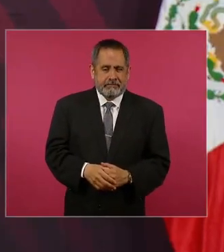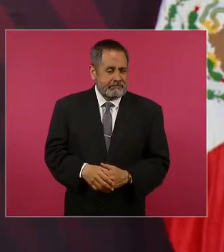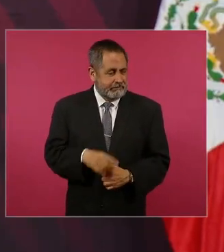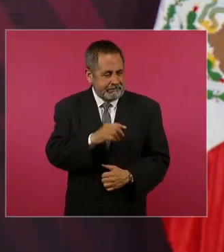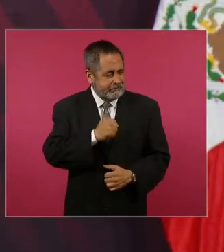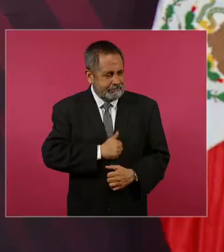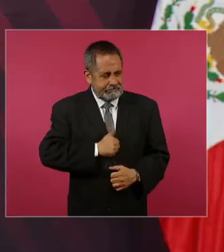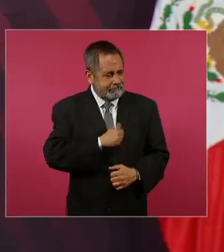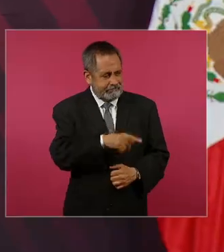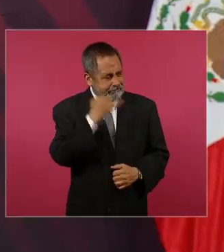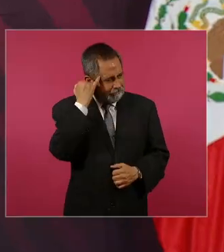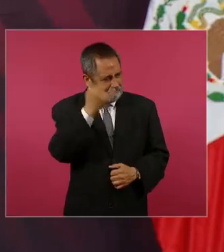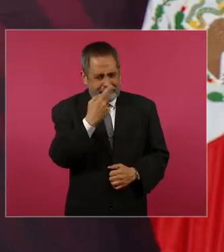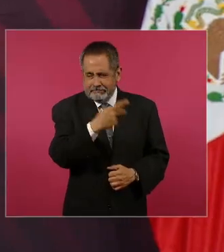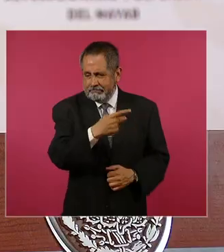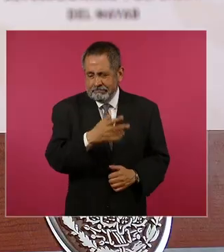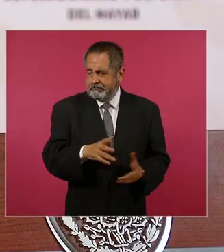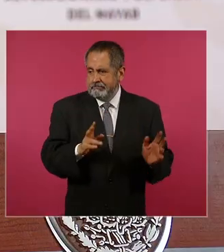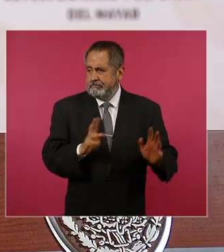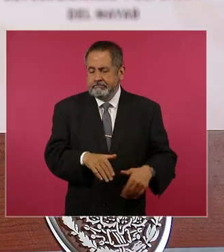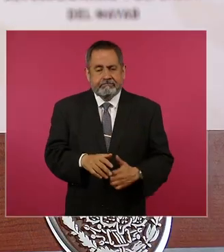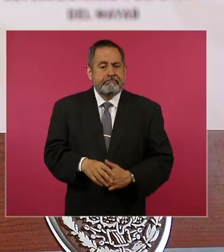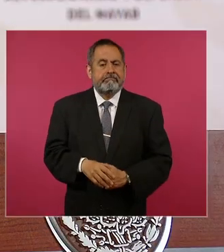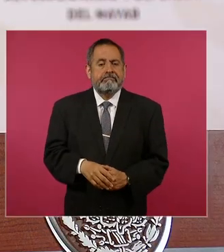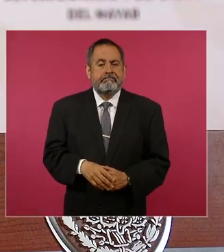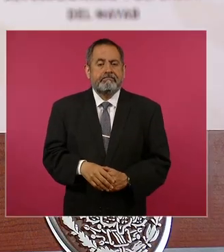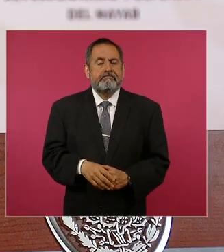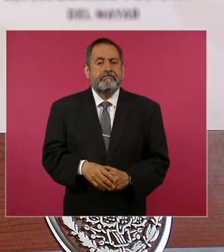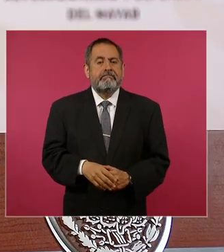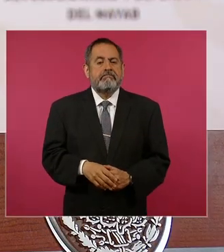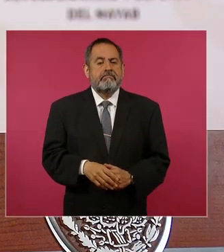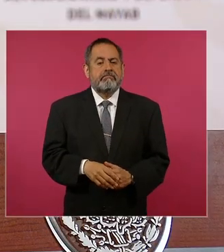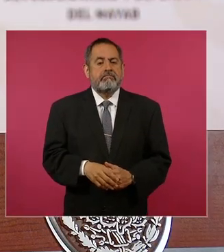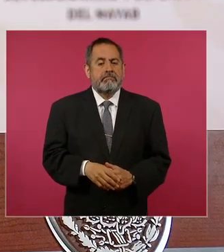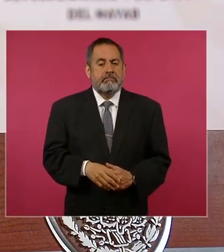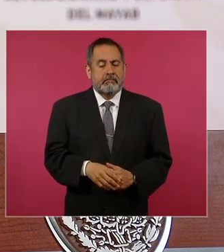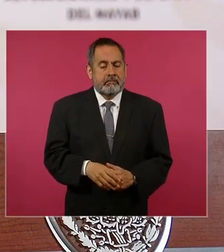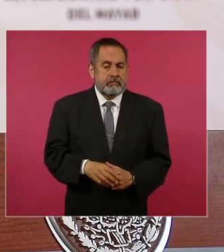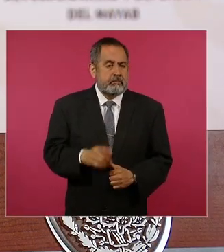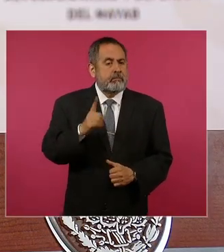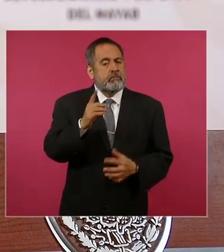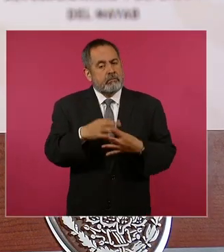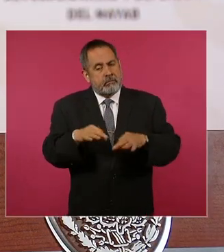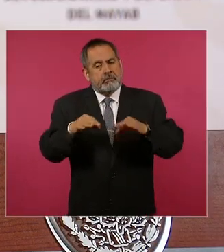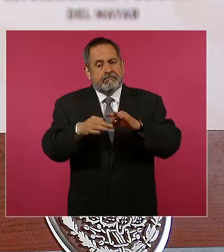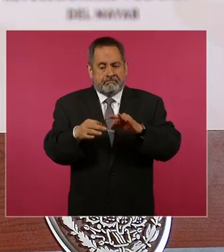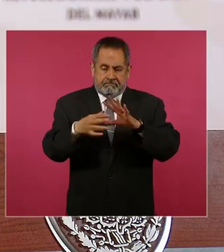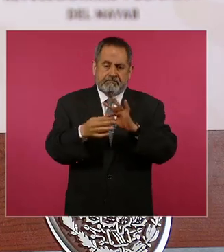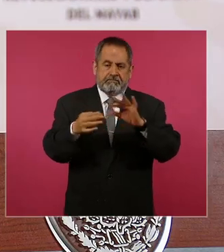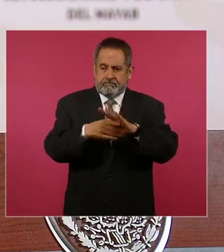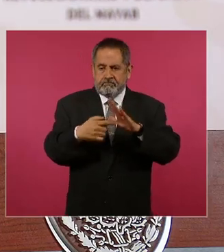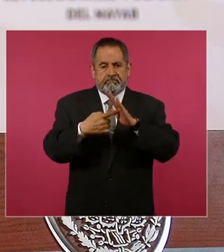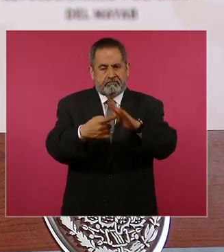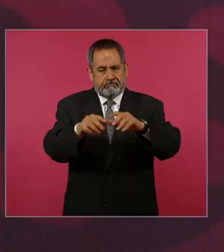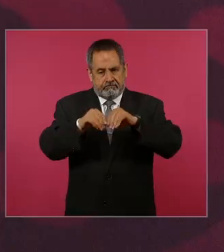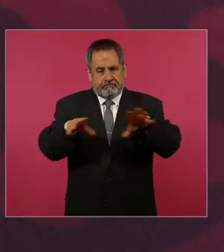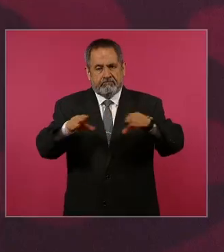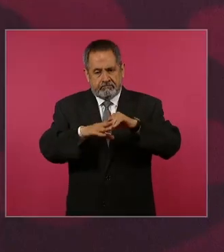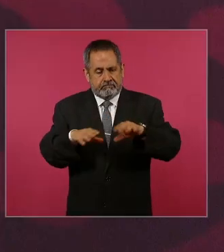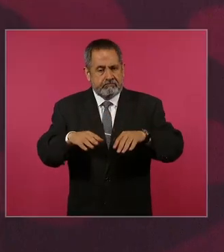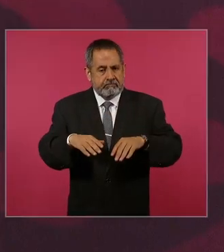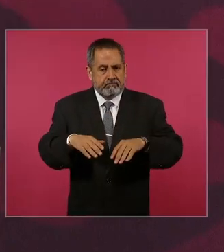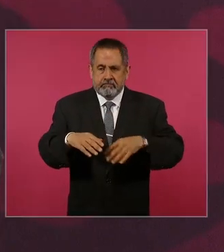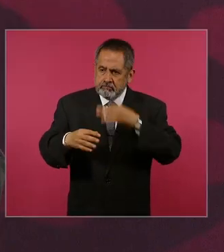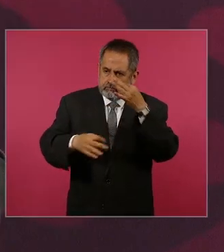lamentable, aunque también es importante que todo esto se exprese,